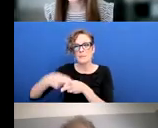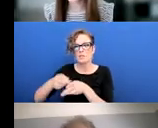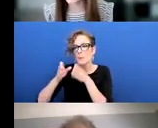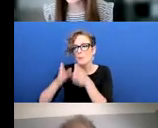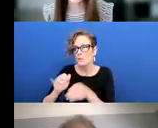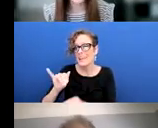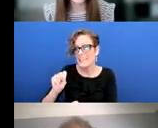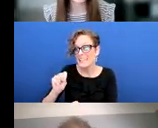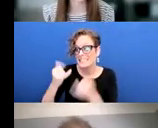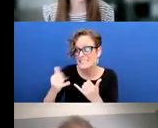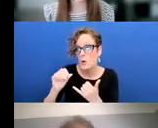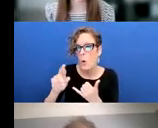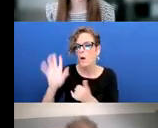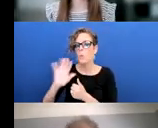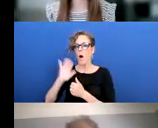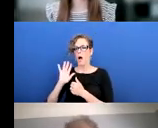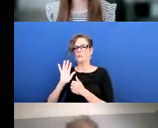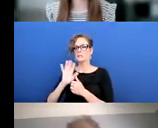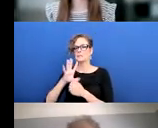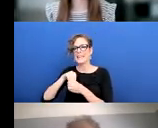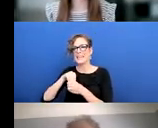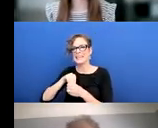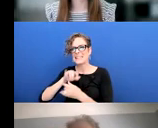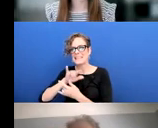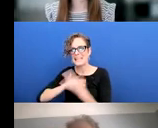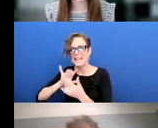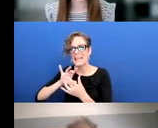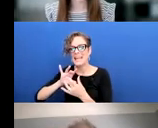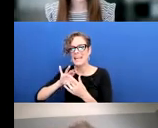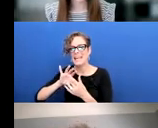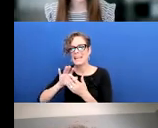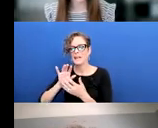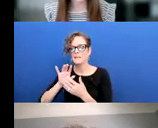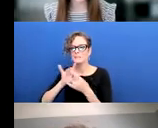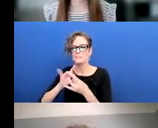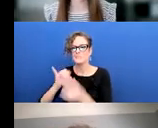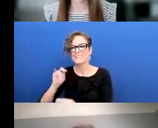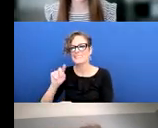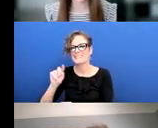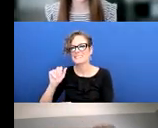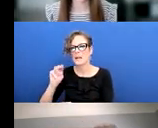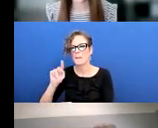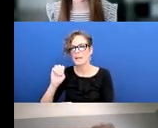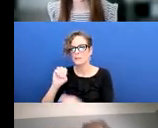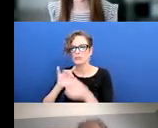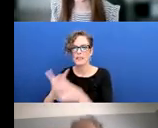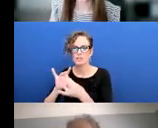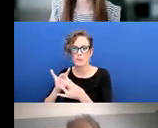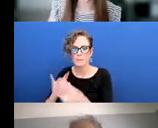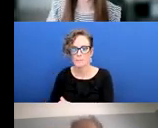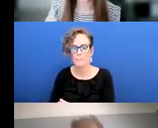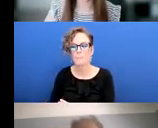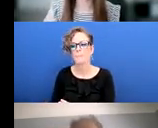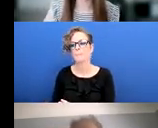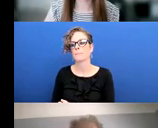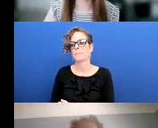con alguien que es o ha sido en una relación íntima. Entonces cambia un poco el